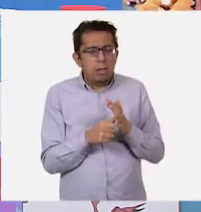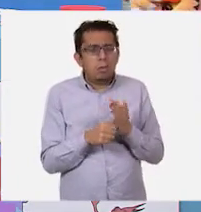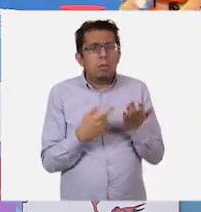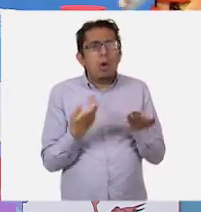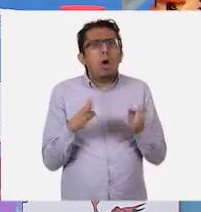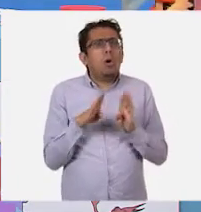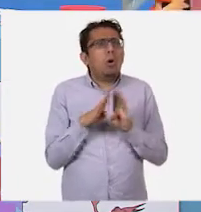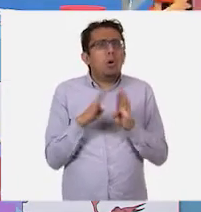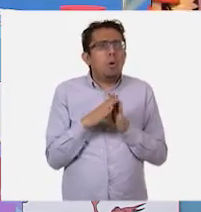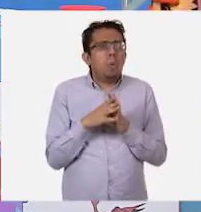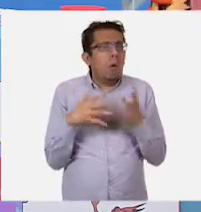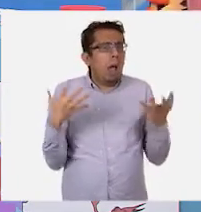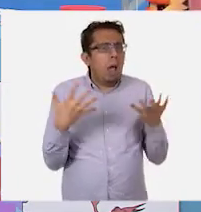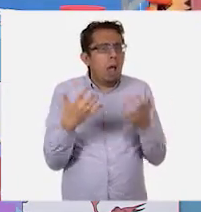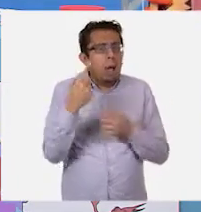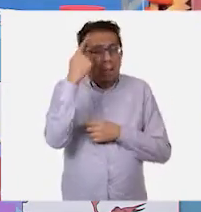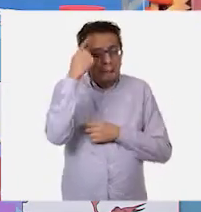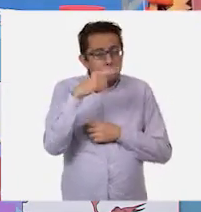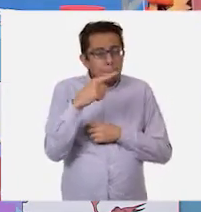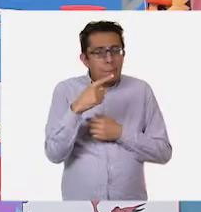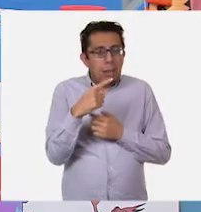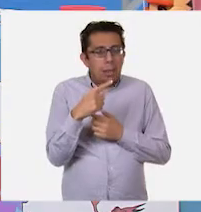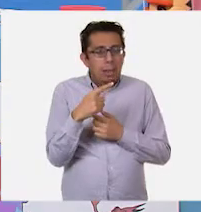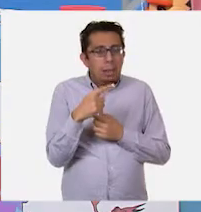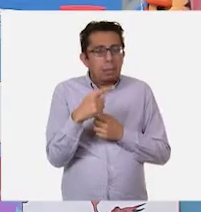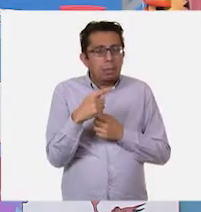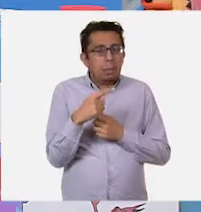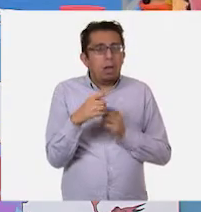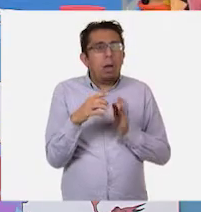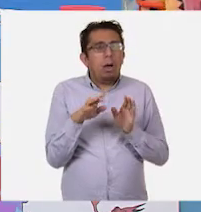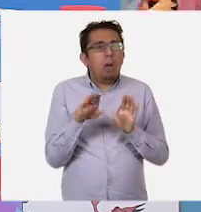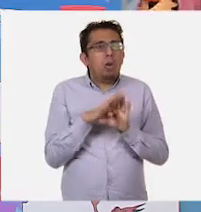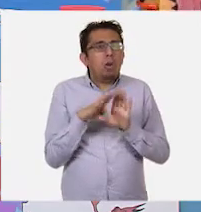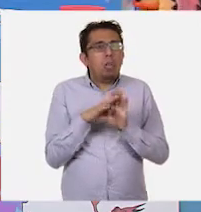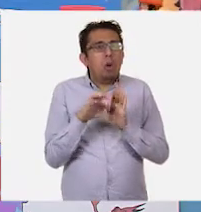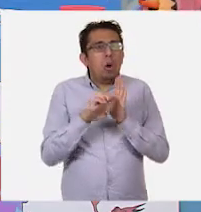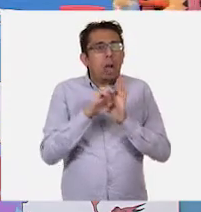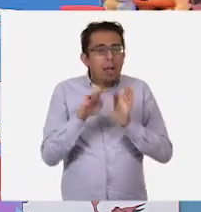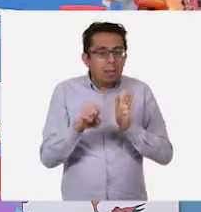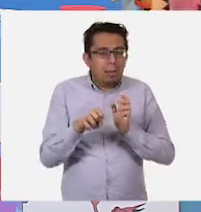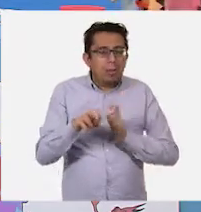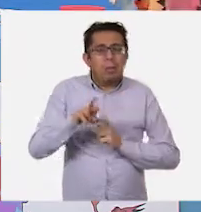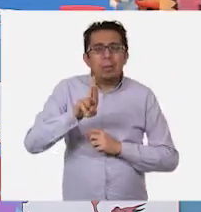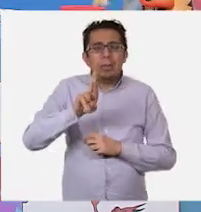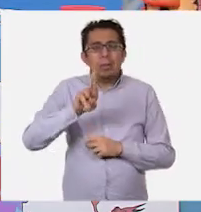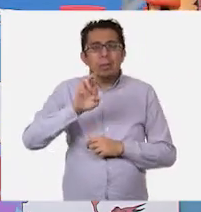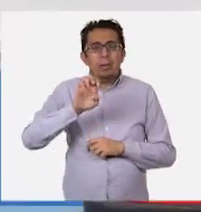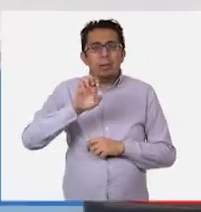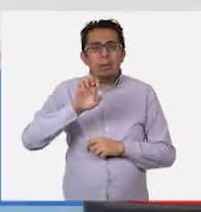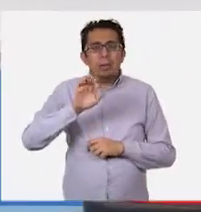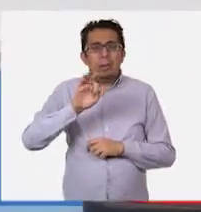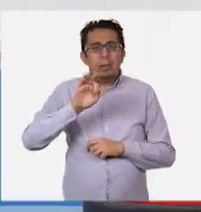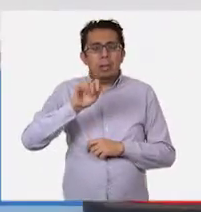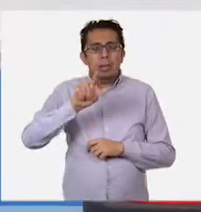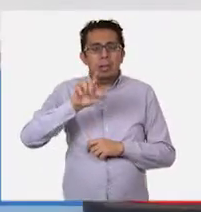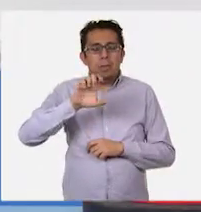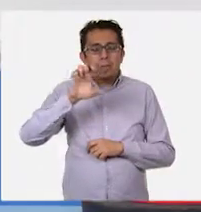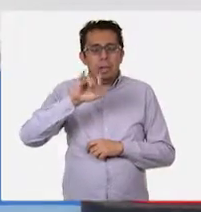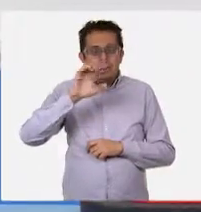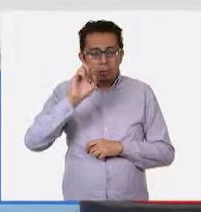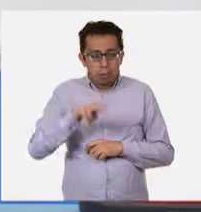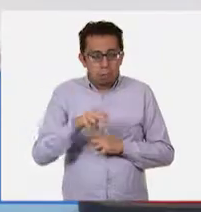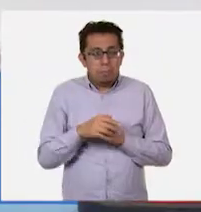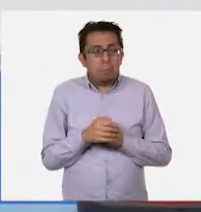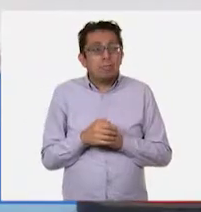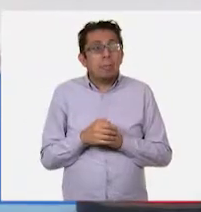debo hacer para ejemplificar la reflexión de la luz? Muy fácil, maestro. ¿Sí? Tome el espejo.